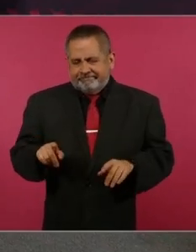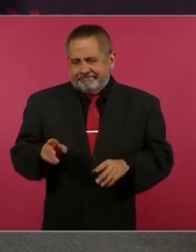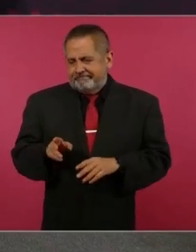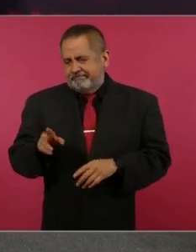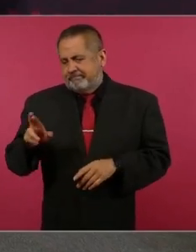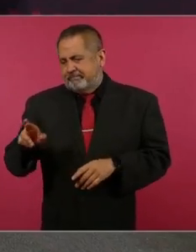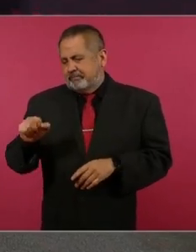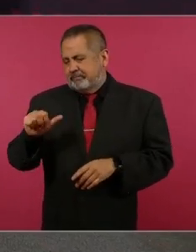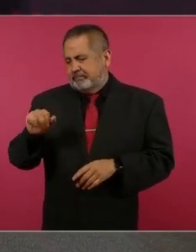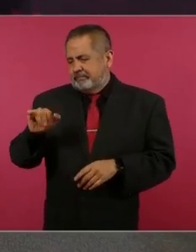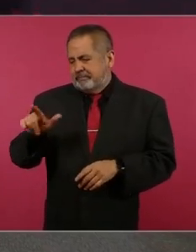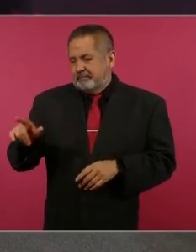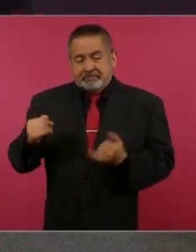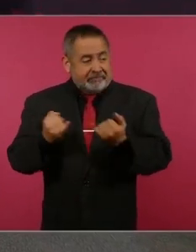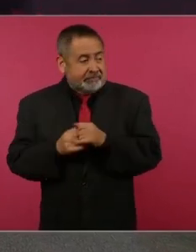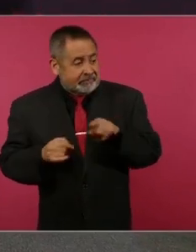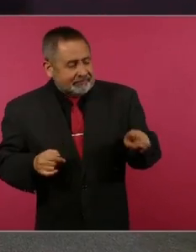Rosa Isela con García Luna?